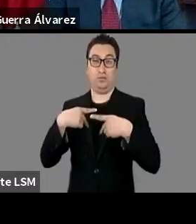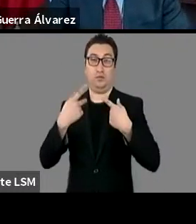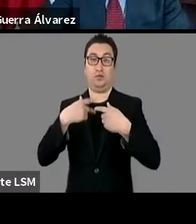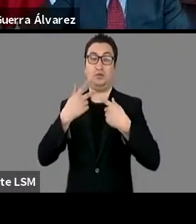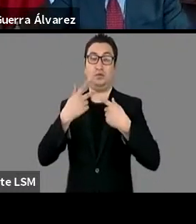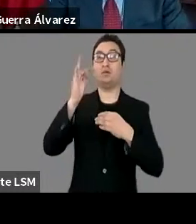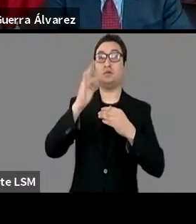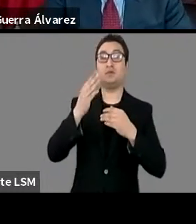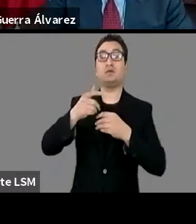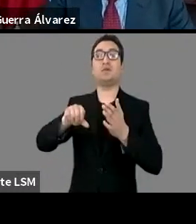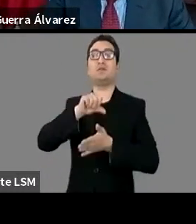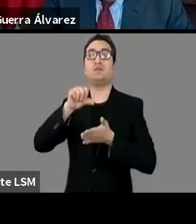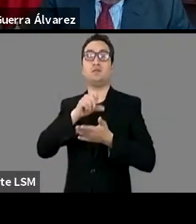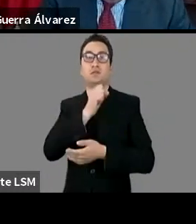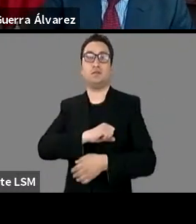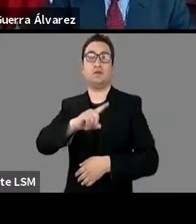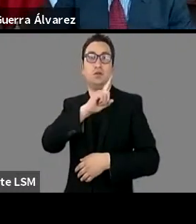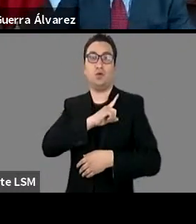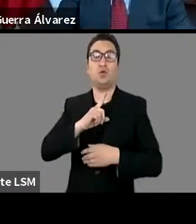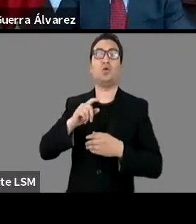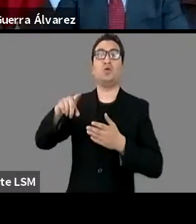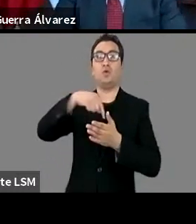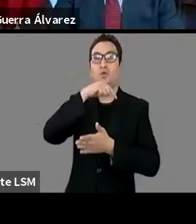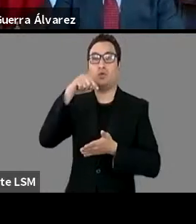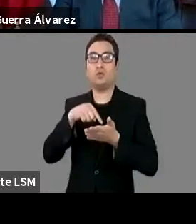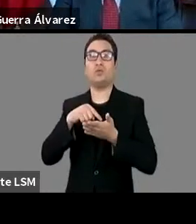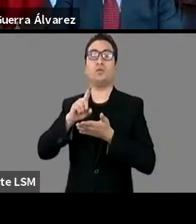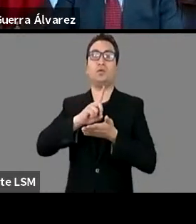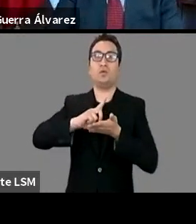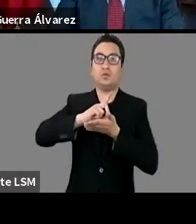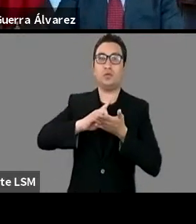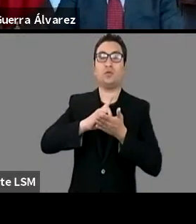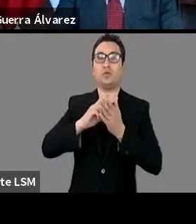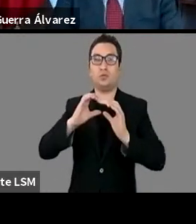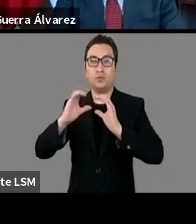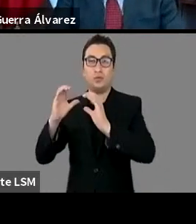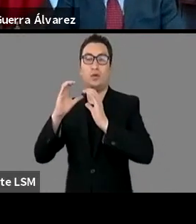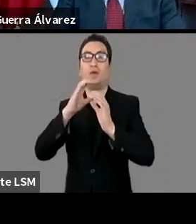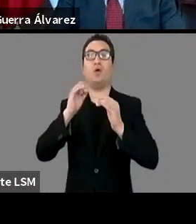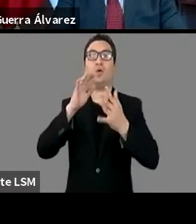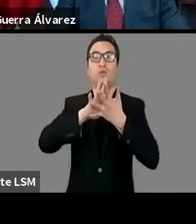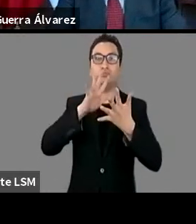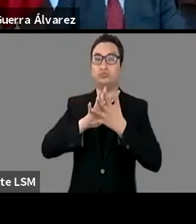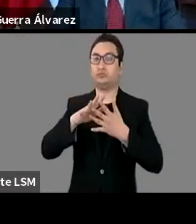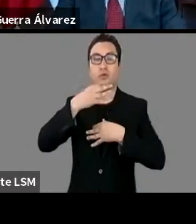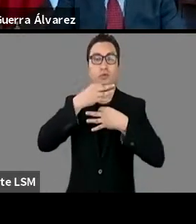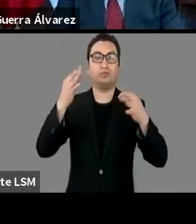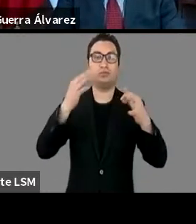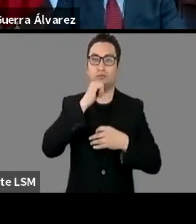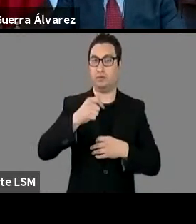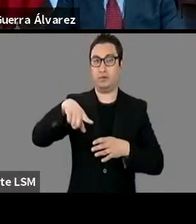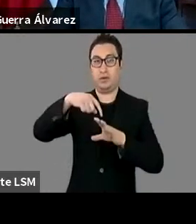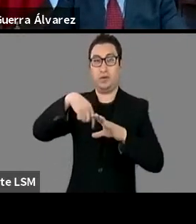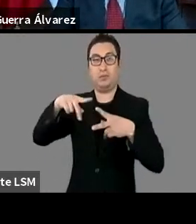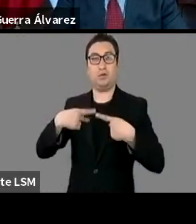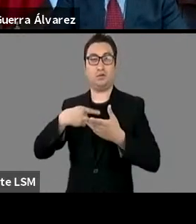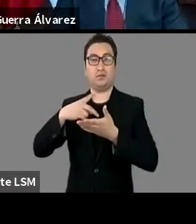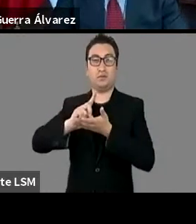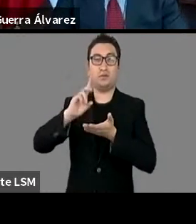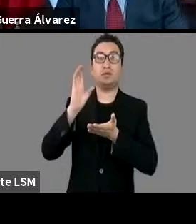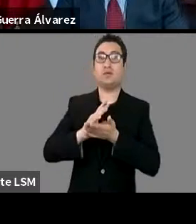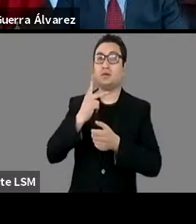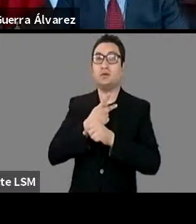Sí creemos que no tener información sobre estas poblaciones hace que se invisibilicen. Y esto hace que